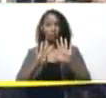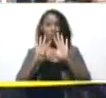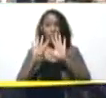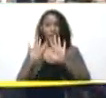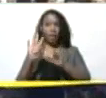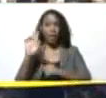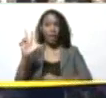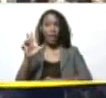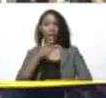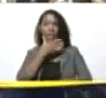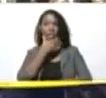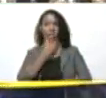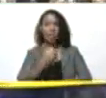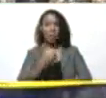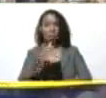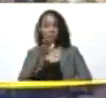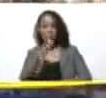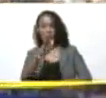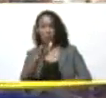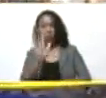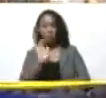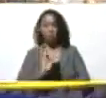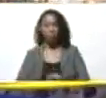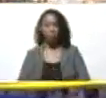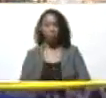1993, diciembre.